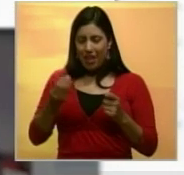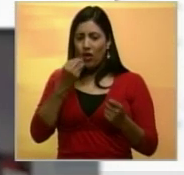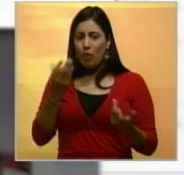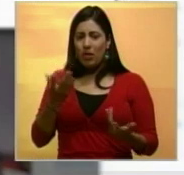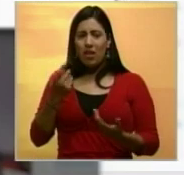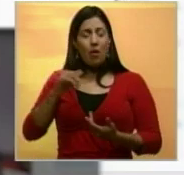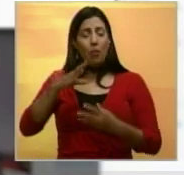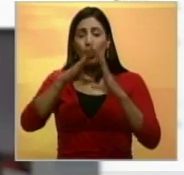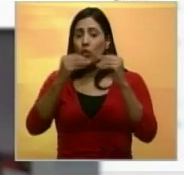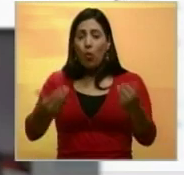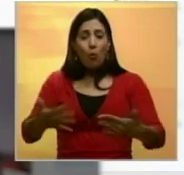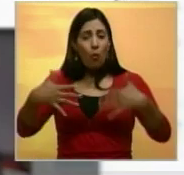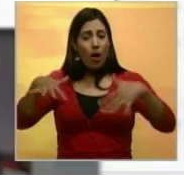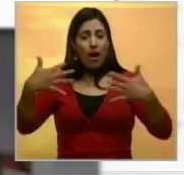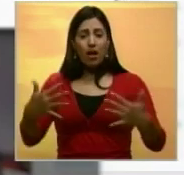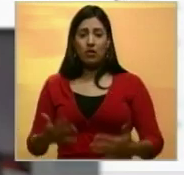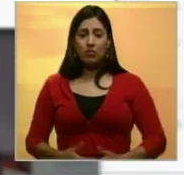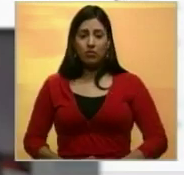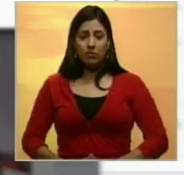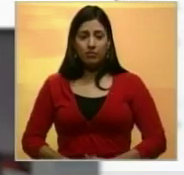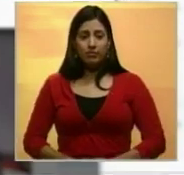los altos índices de inflación.